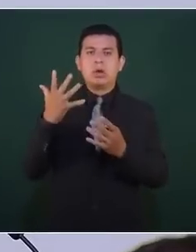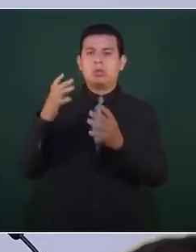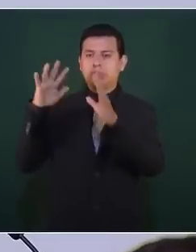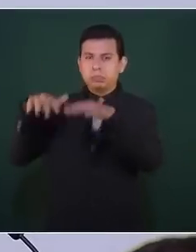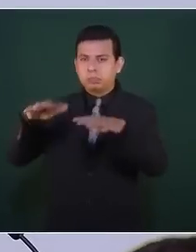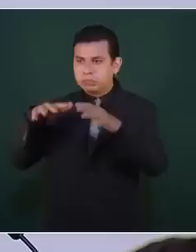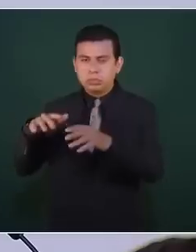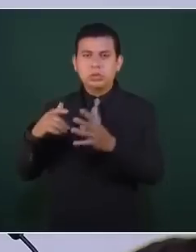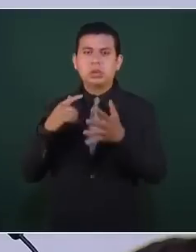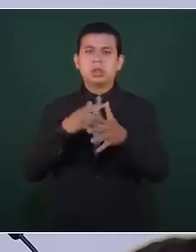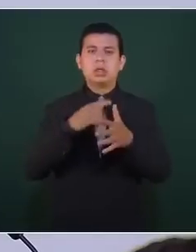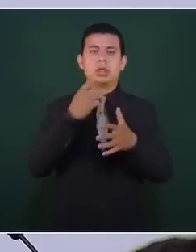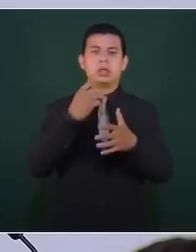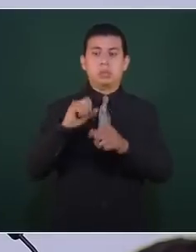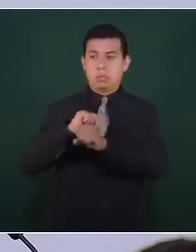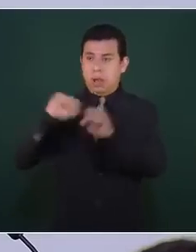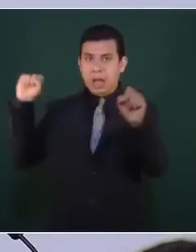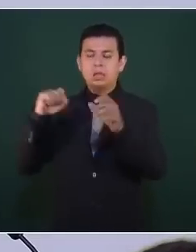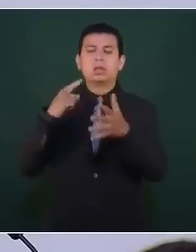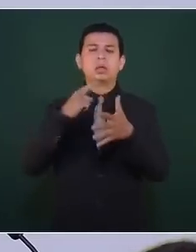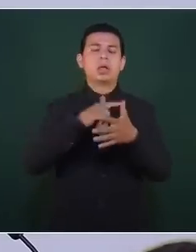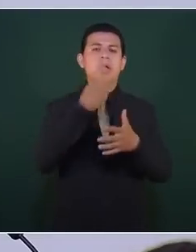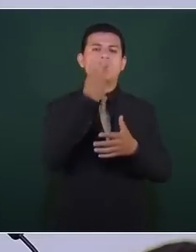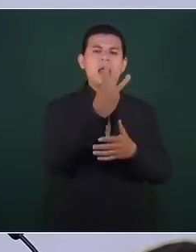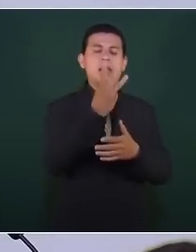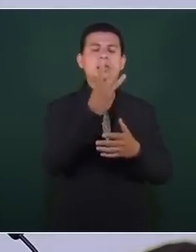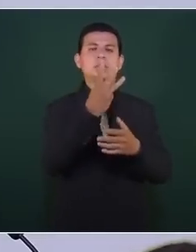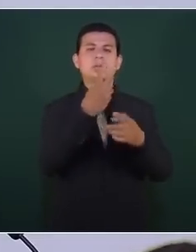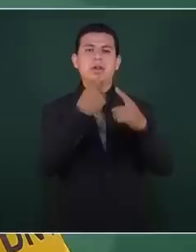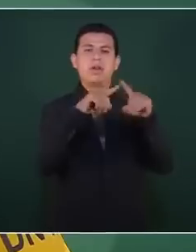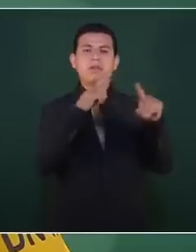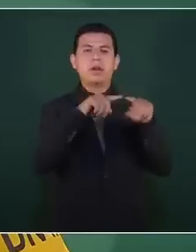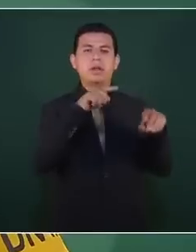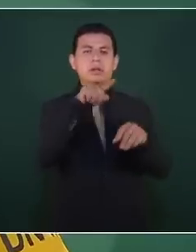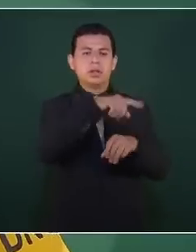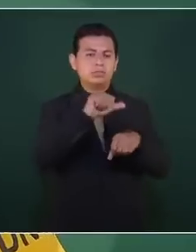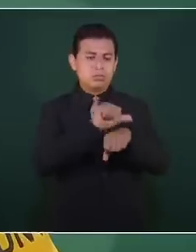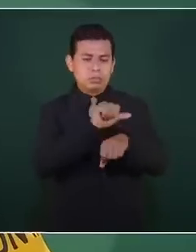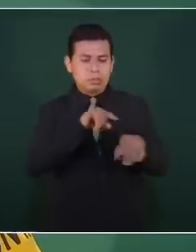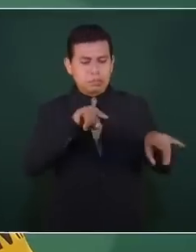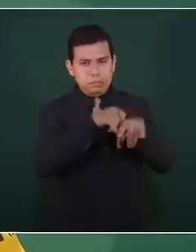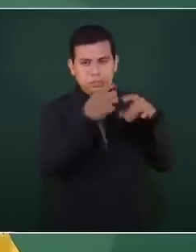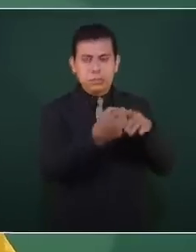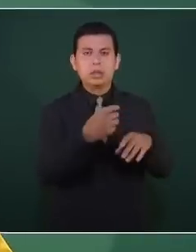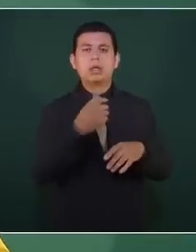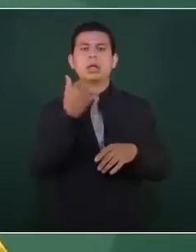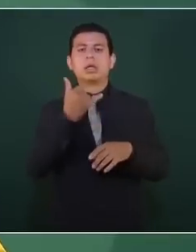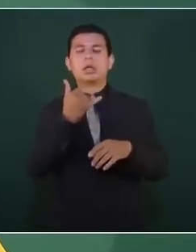3 accidentes vehiculares y un aéreo y un derrumbe. Se han empleado